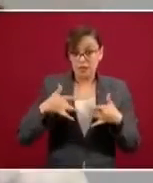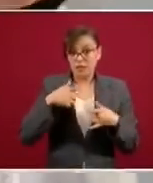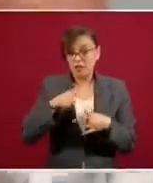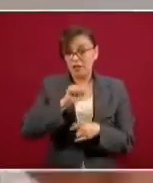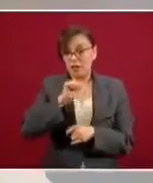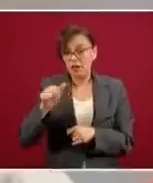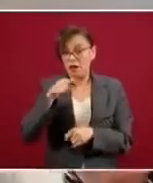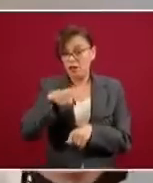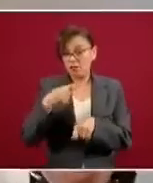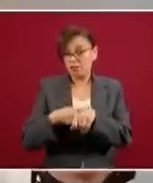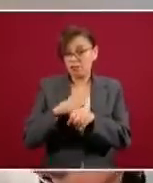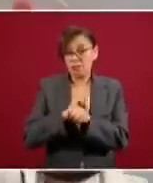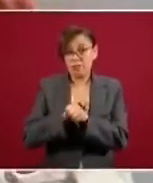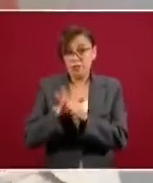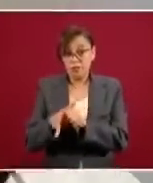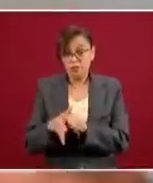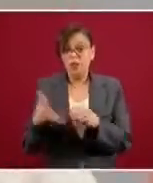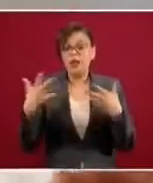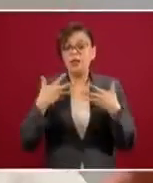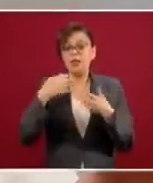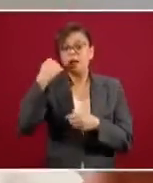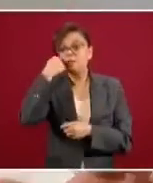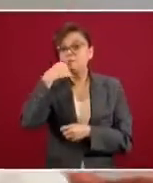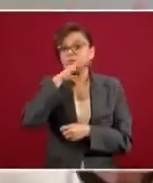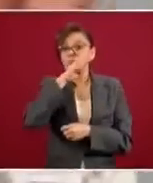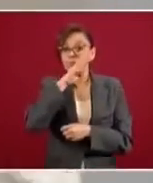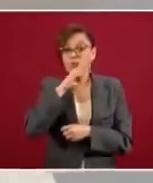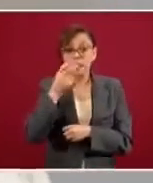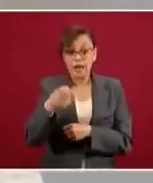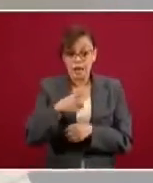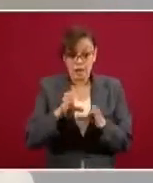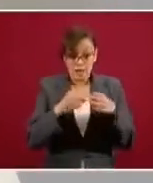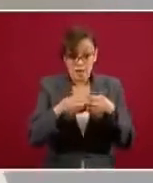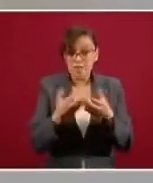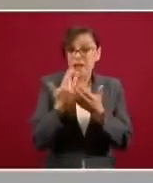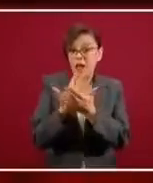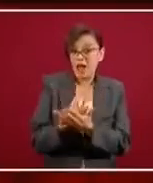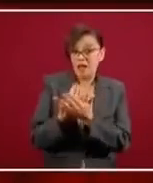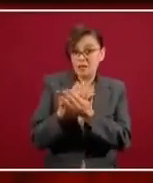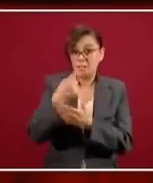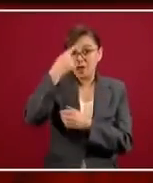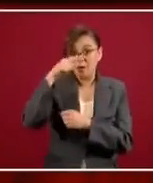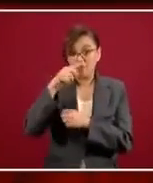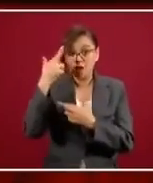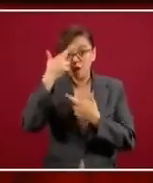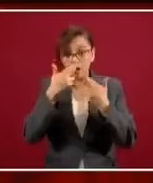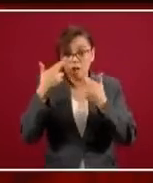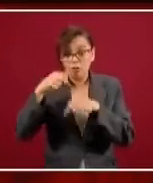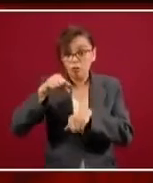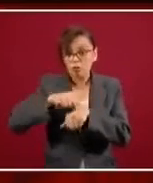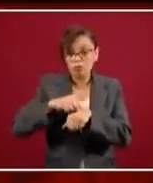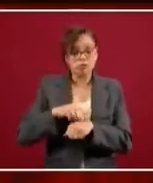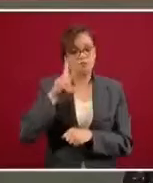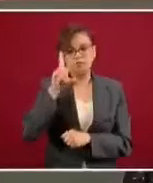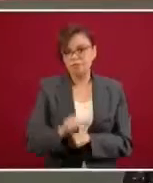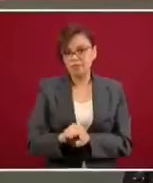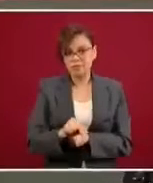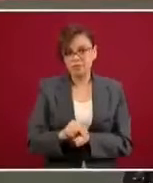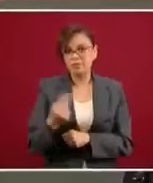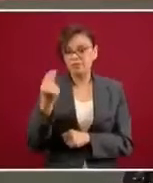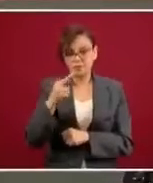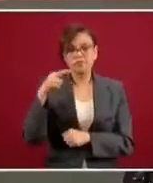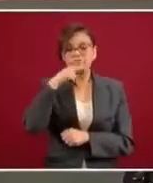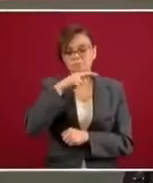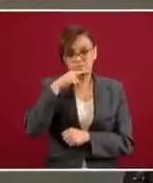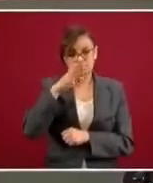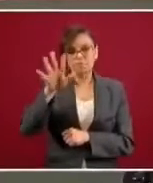ejemplo, este grupo de personas no debe esperar para ser evaluado médicamente. En cambio, este otro